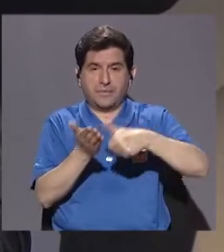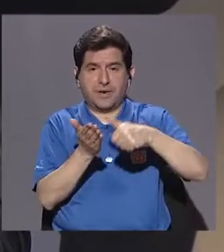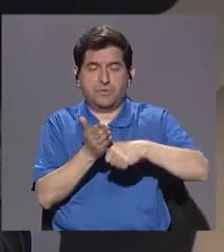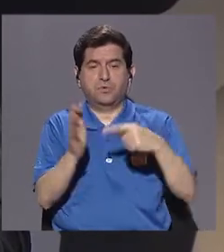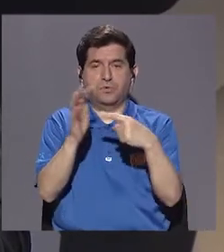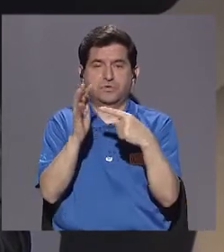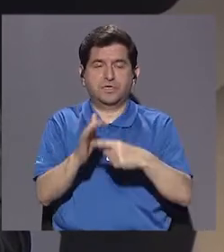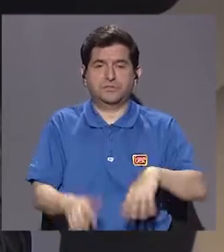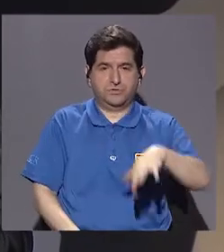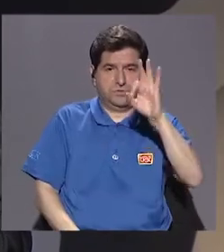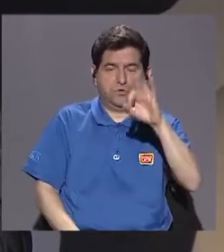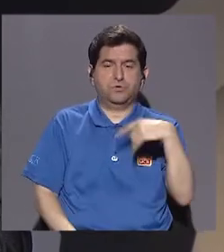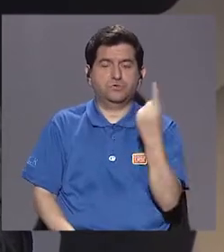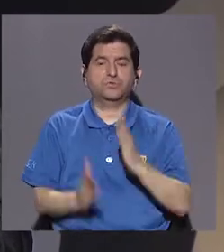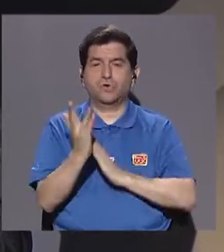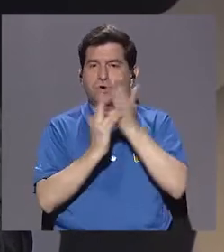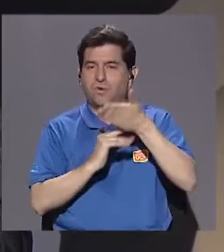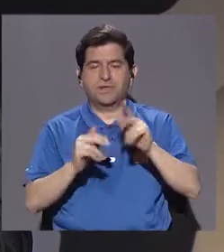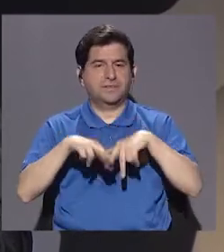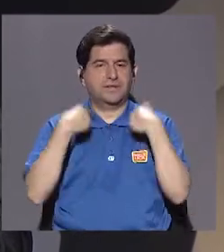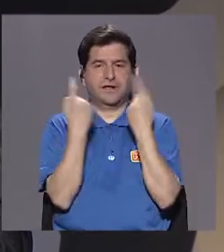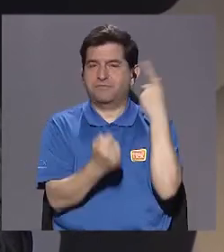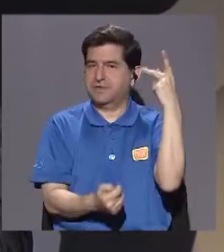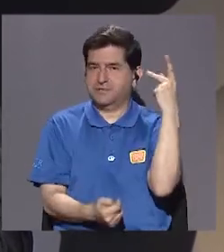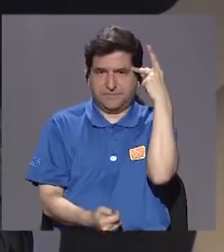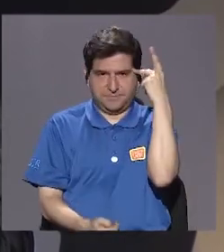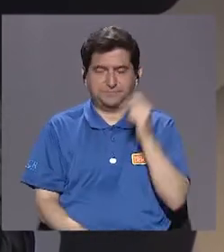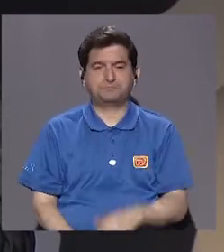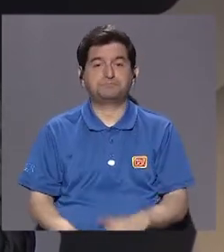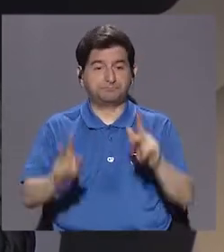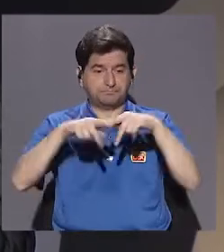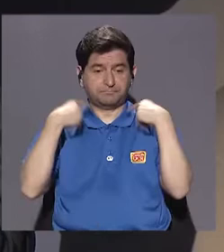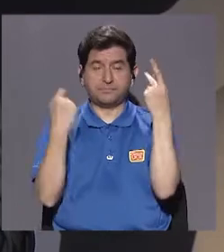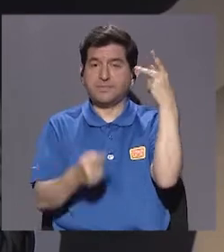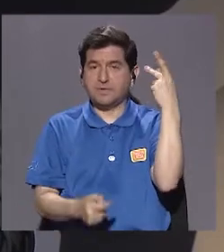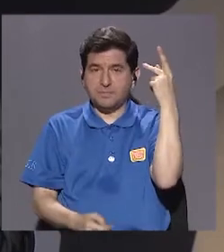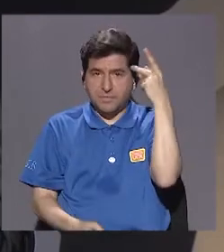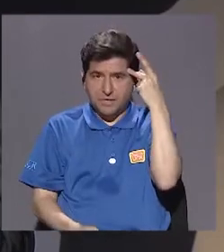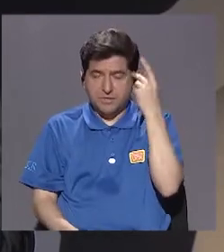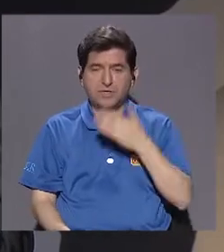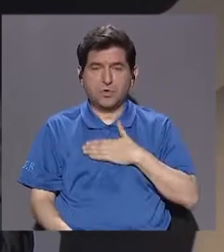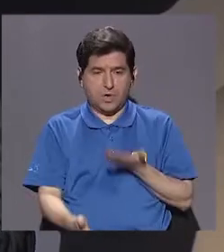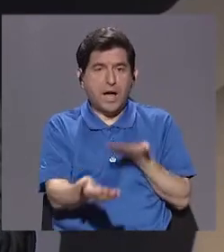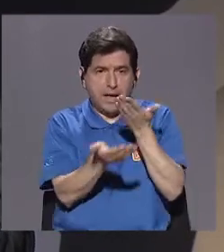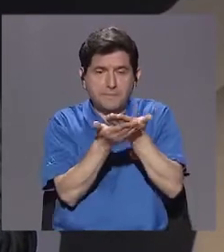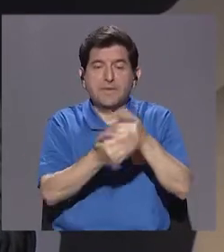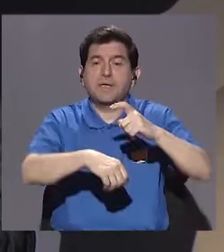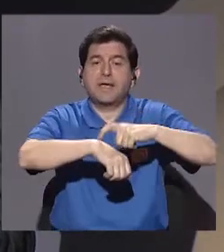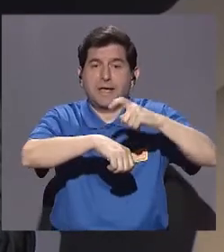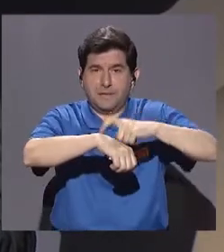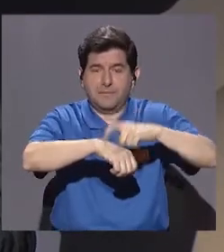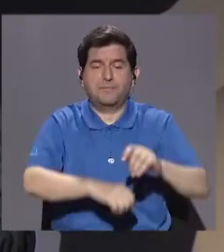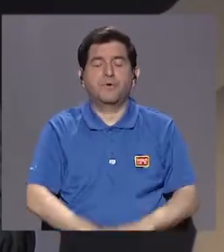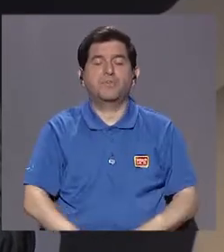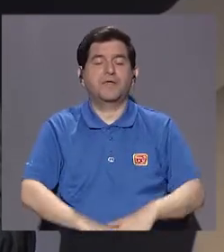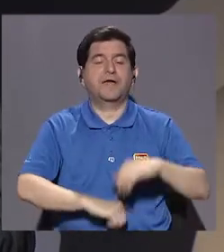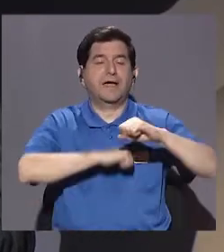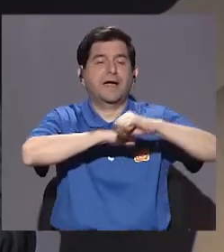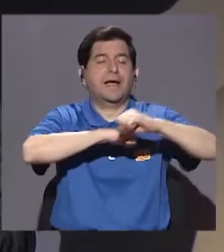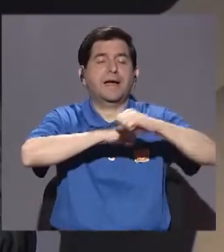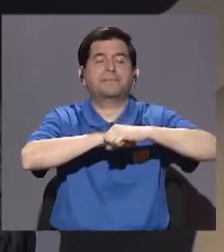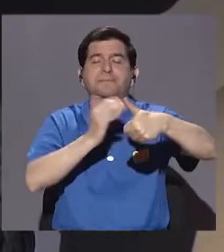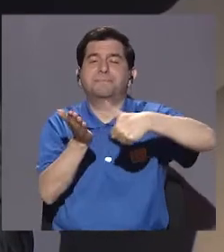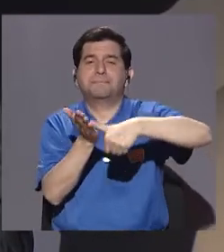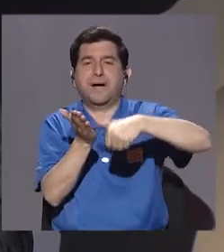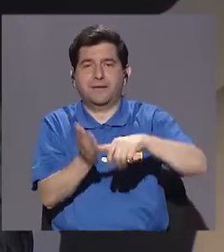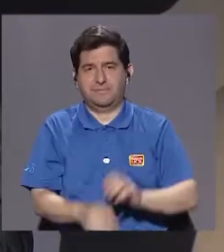sólo puedo hacerlo a través de un partido político y si el partido político me va a proponer pues hay un periodo que se llama campaña electoral